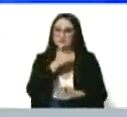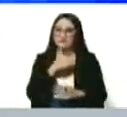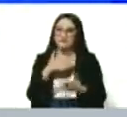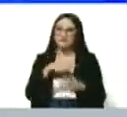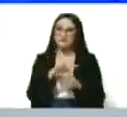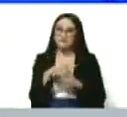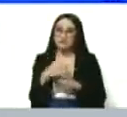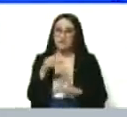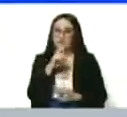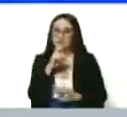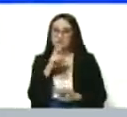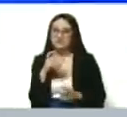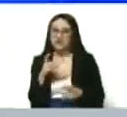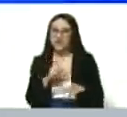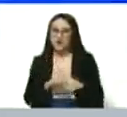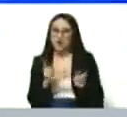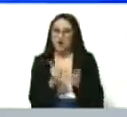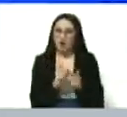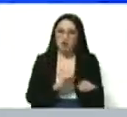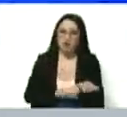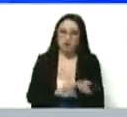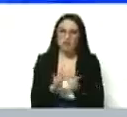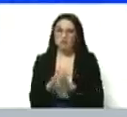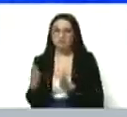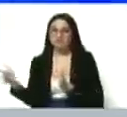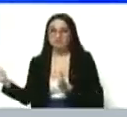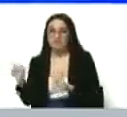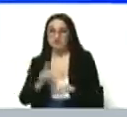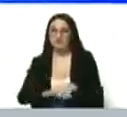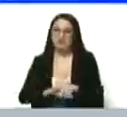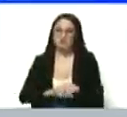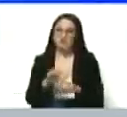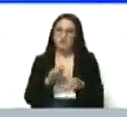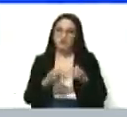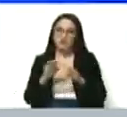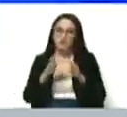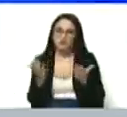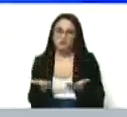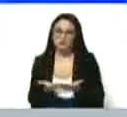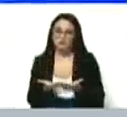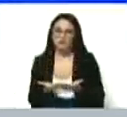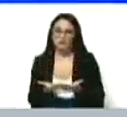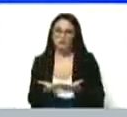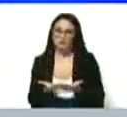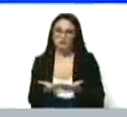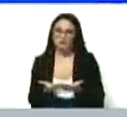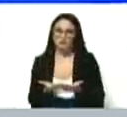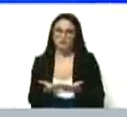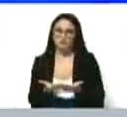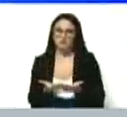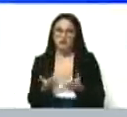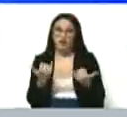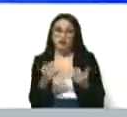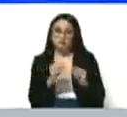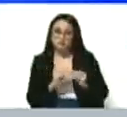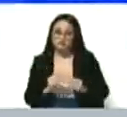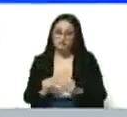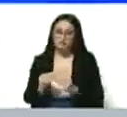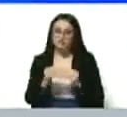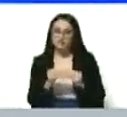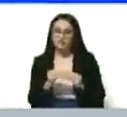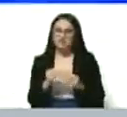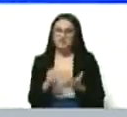en el corto como en el largo plazo. La economía global se encuentra aún recuperándose de los